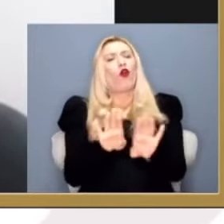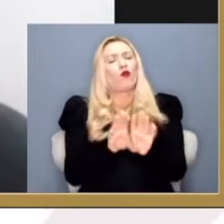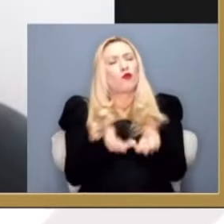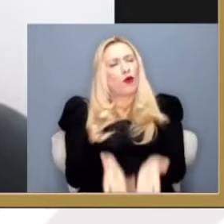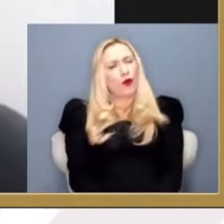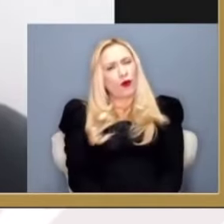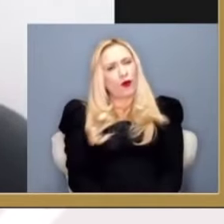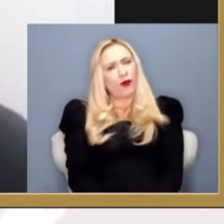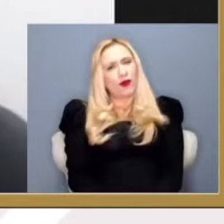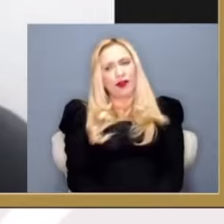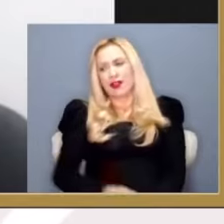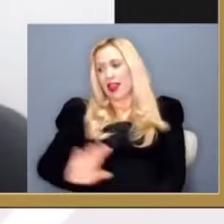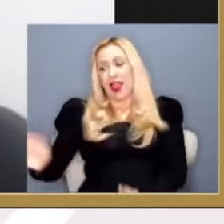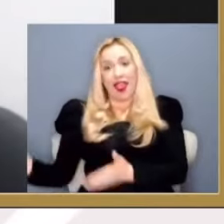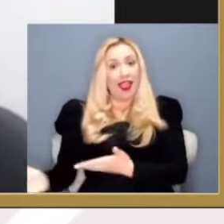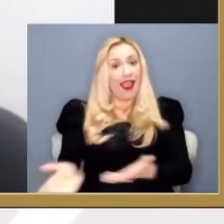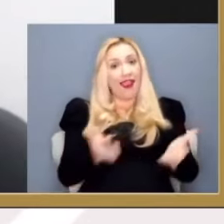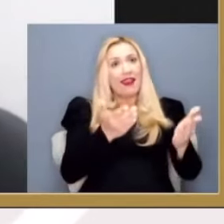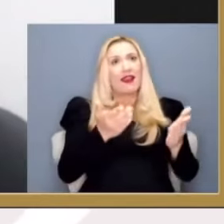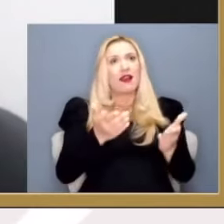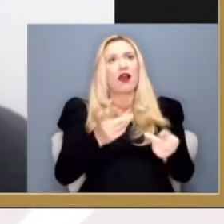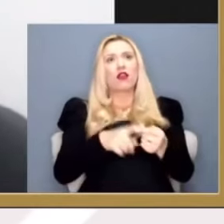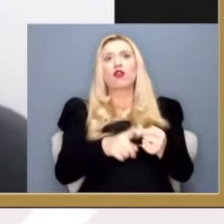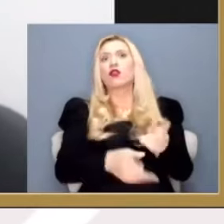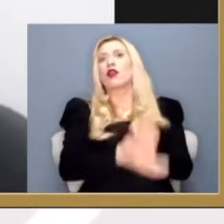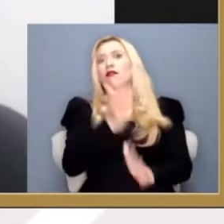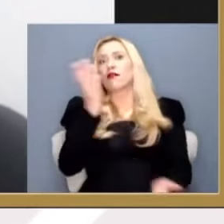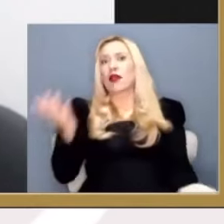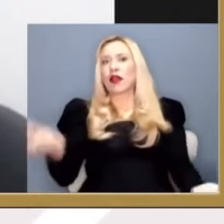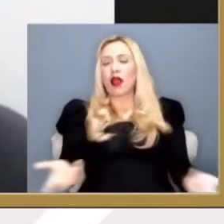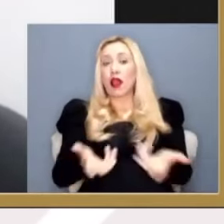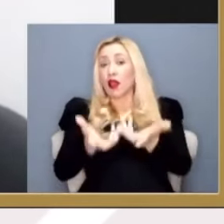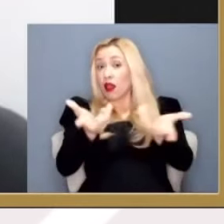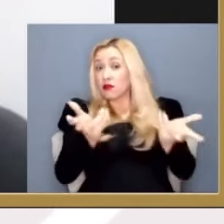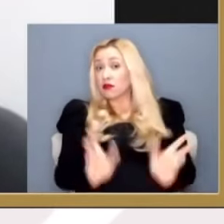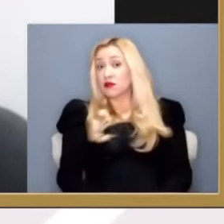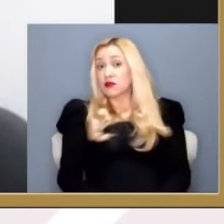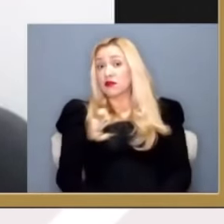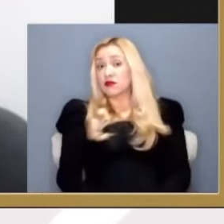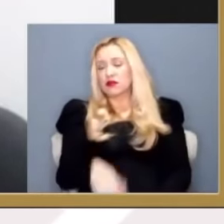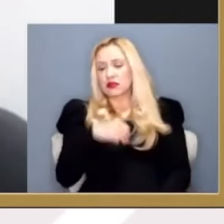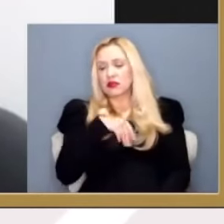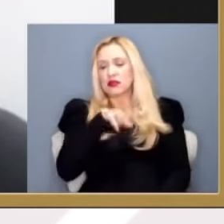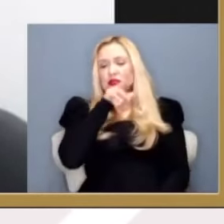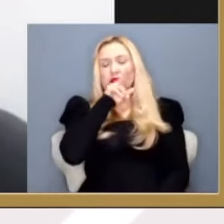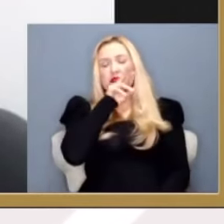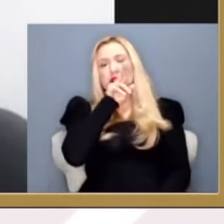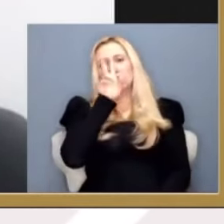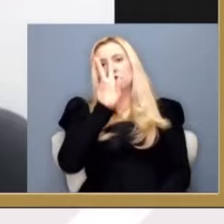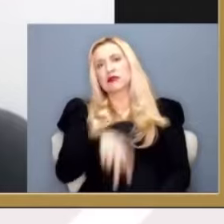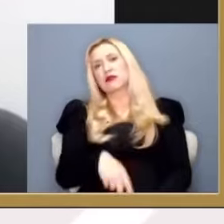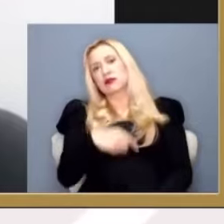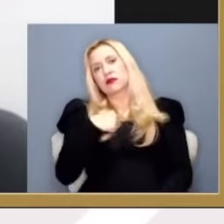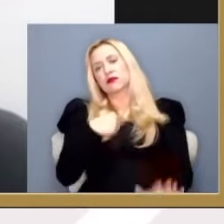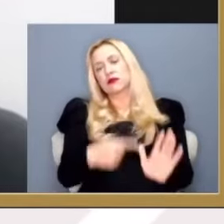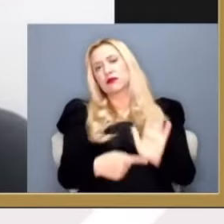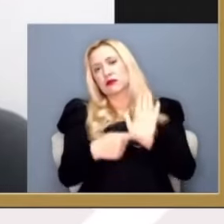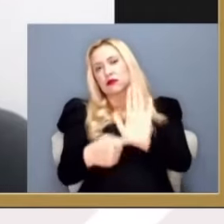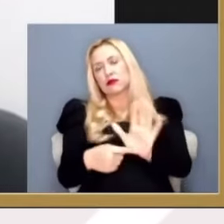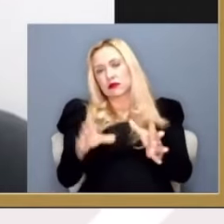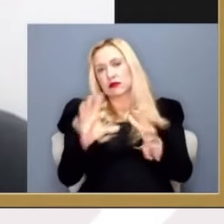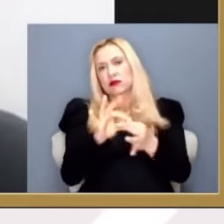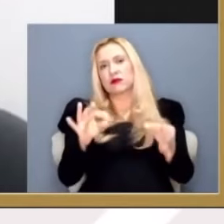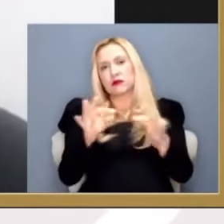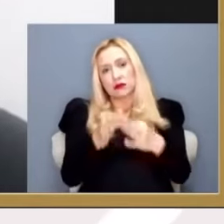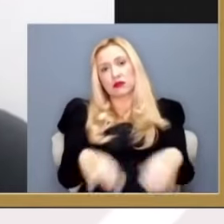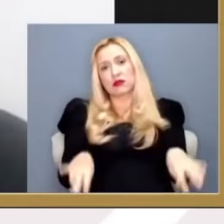personas de esos refugios. También me preocupa mucho como esa parte y lo pongo también aquí sobre la mesa, ¿no? Creo que es